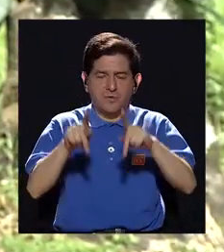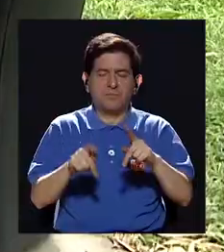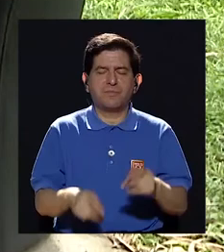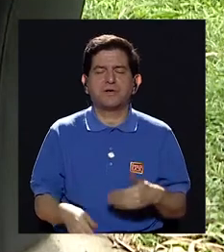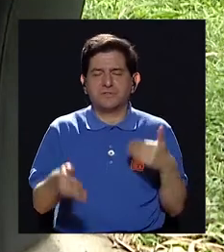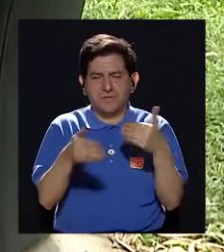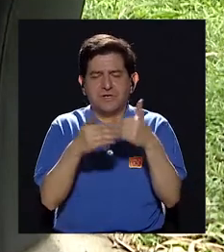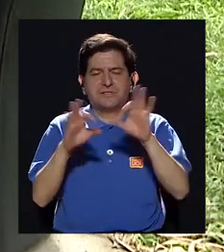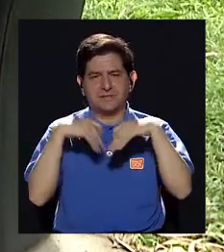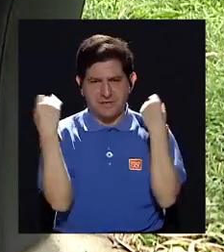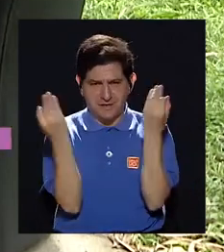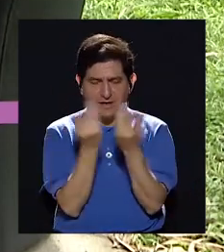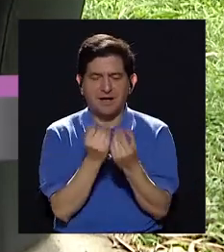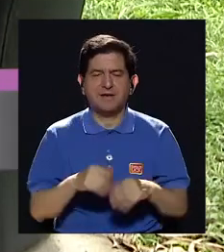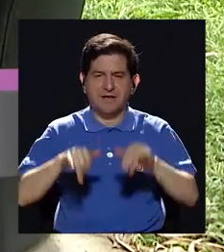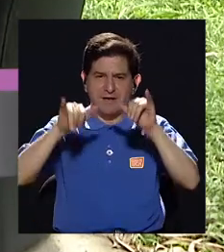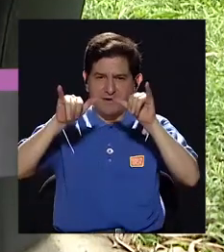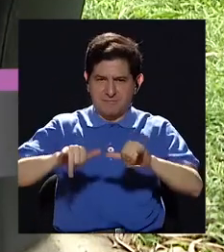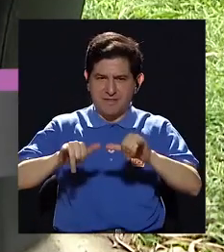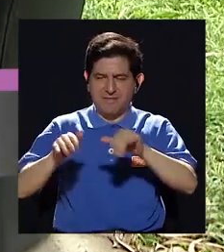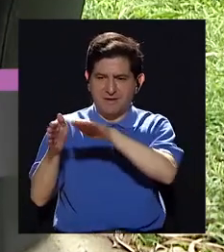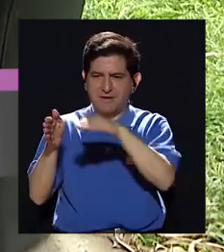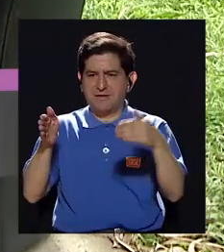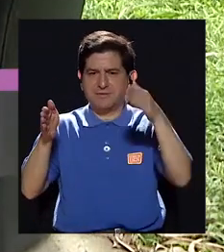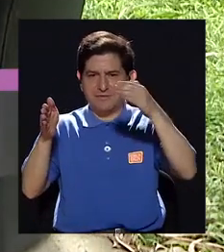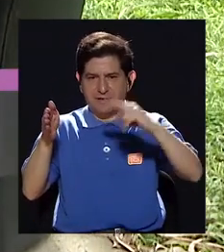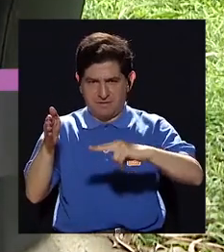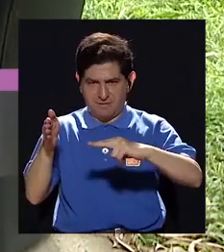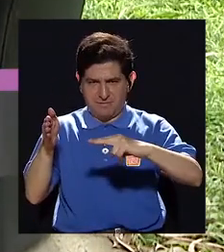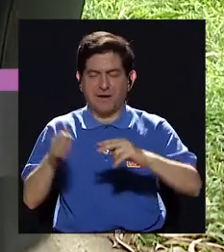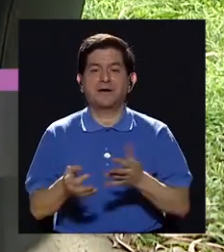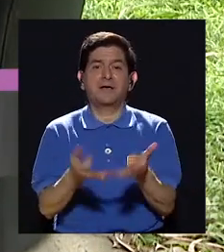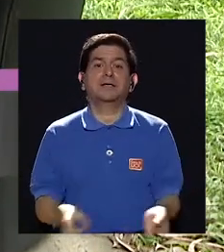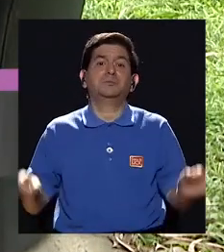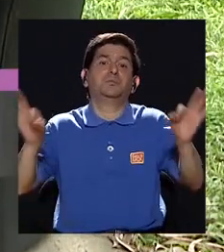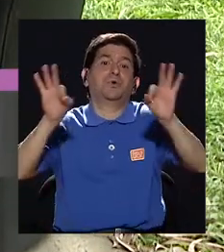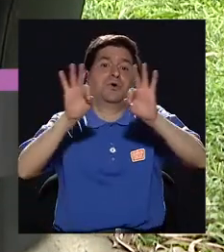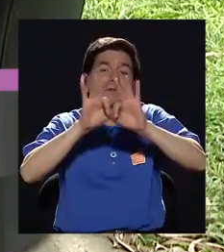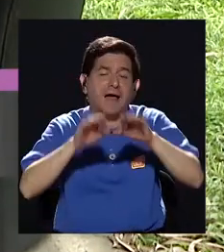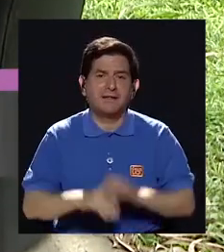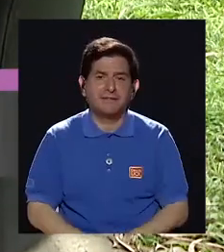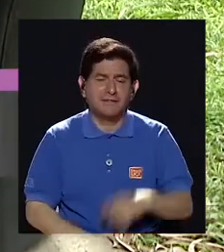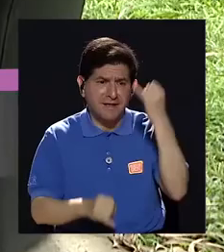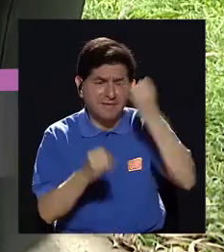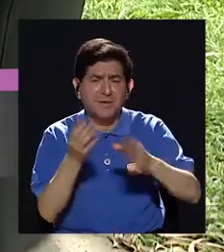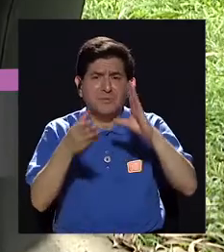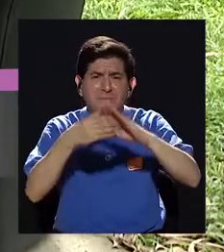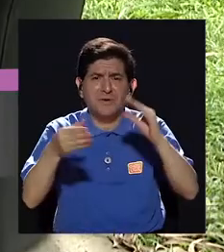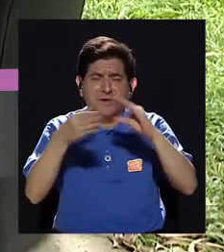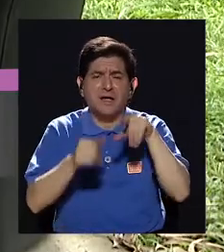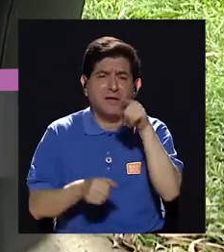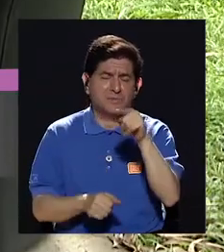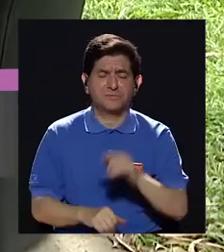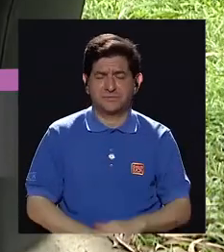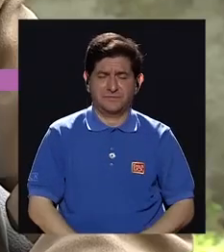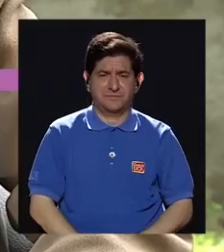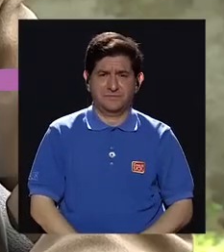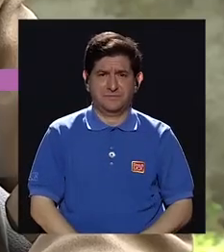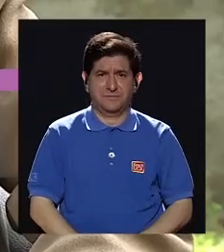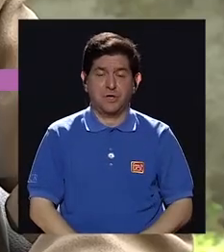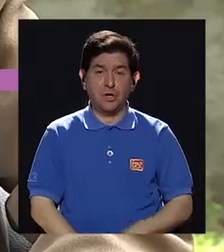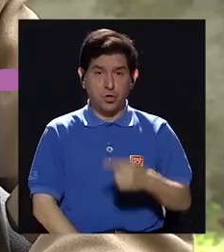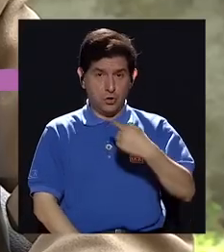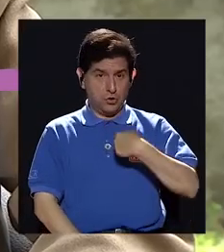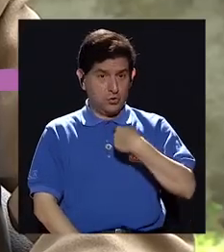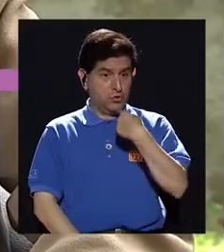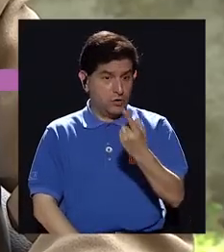querido o algún familiar con un encamamiento de este tipo. Entonces, me parece que es importante cerrar con un comentario suyo al respecto. Claro,